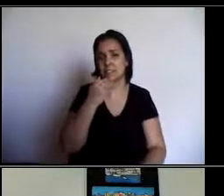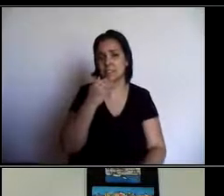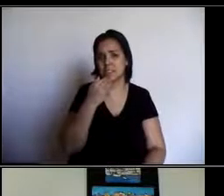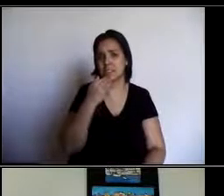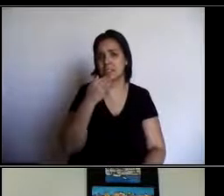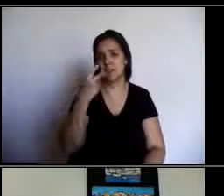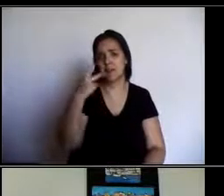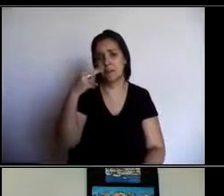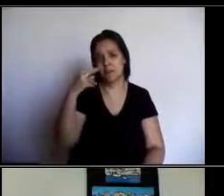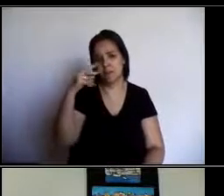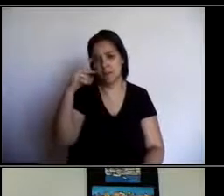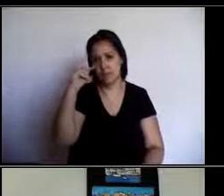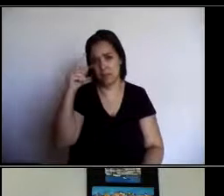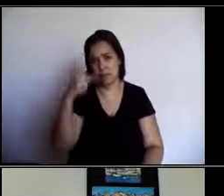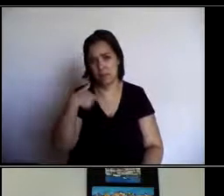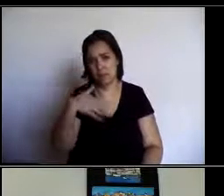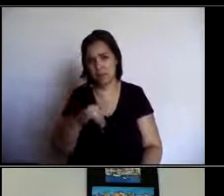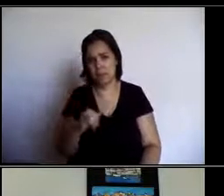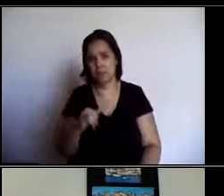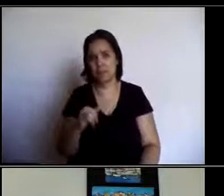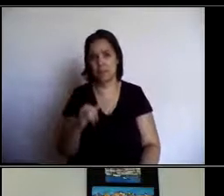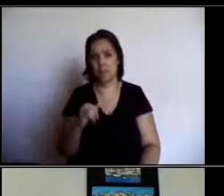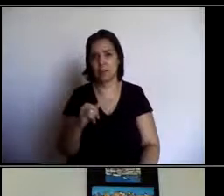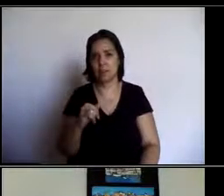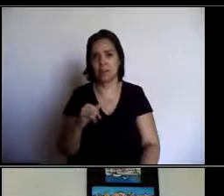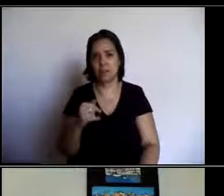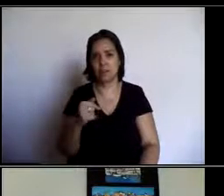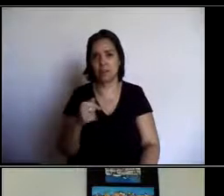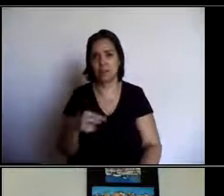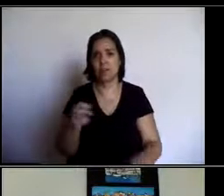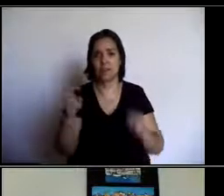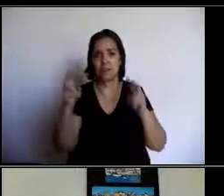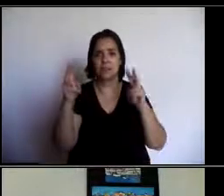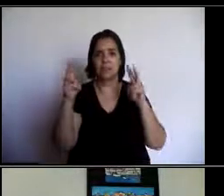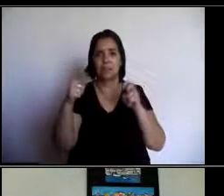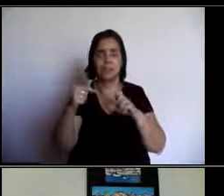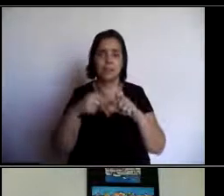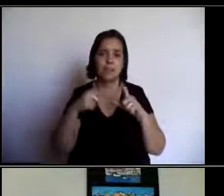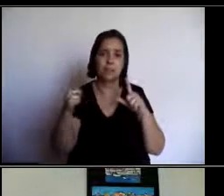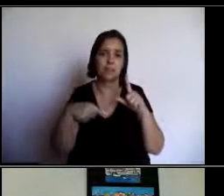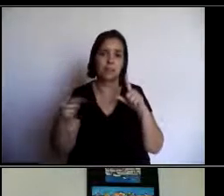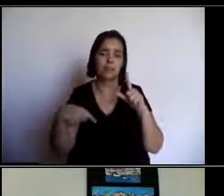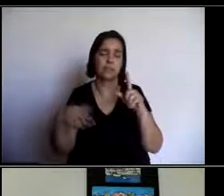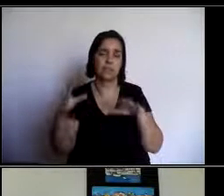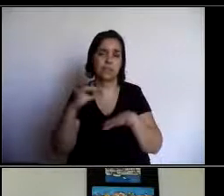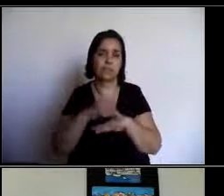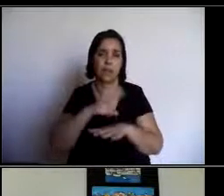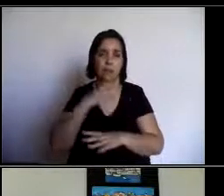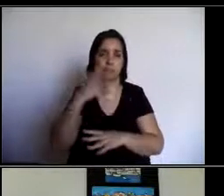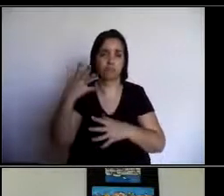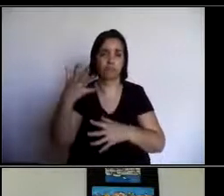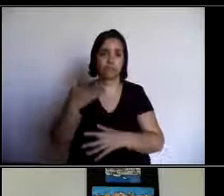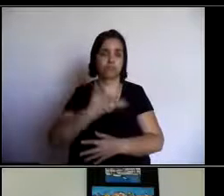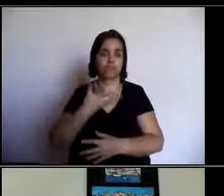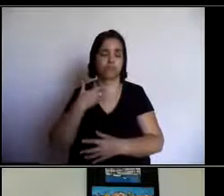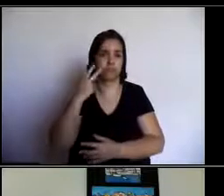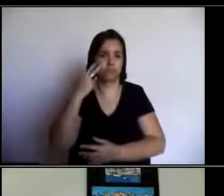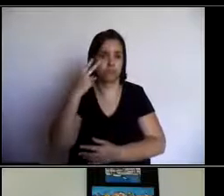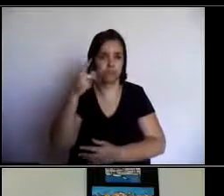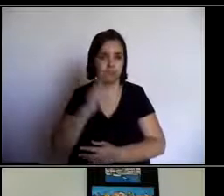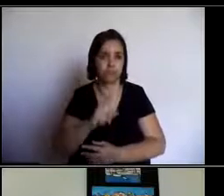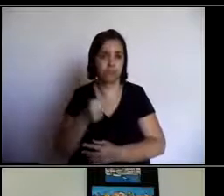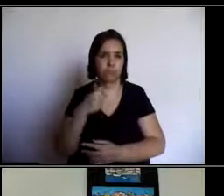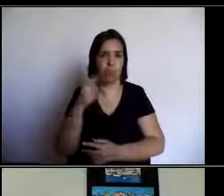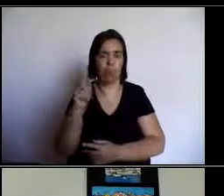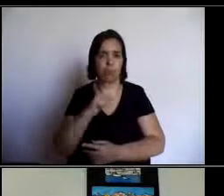la experiencia que tenemos ahora mismo con el tema de la crisis sanitaria que hemos sufrido no nos hace ver que no